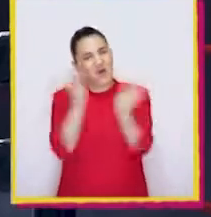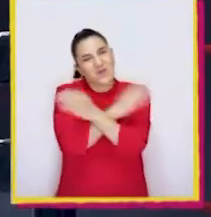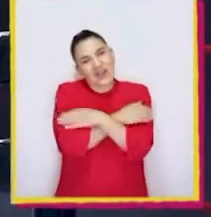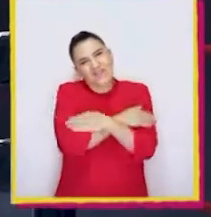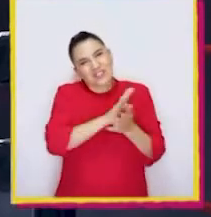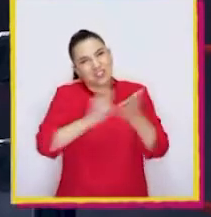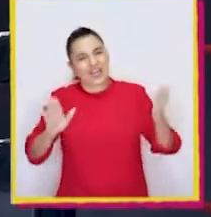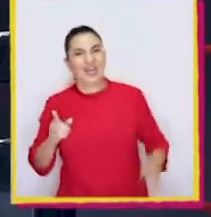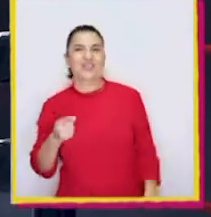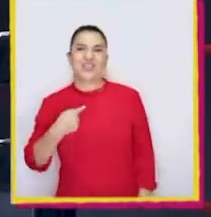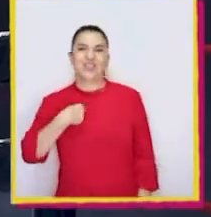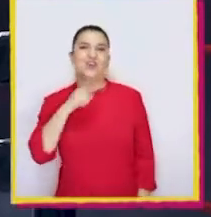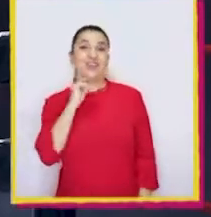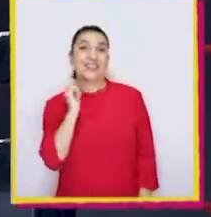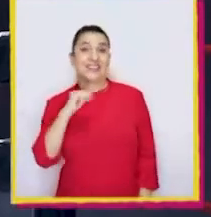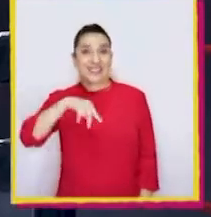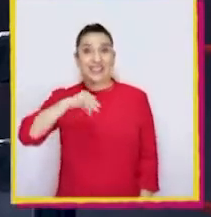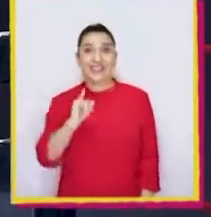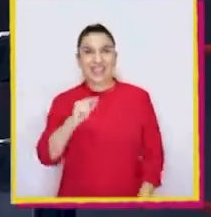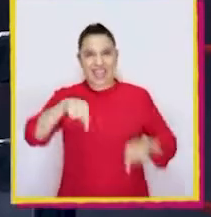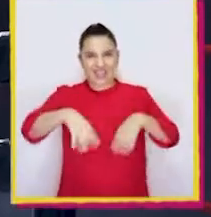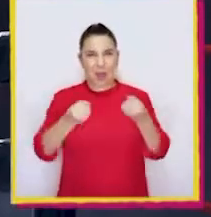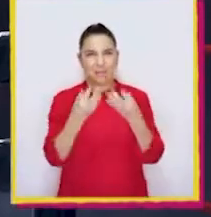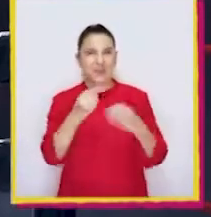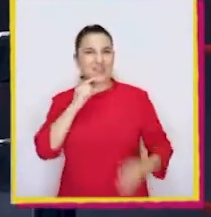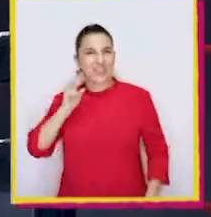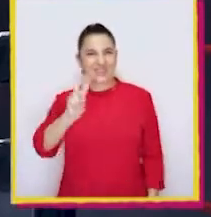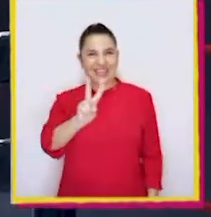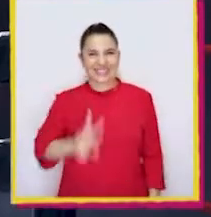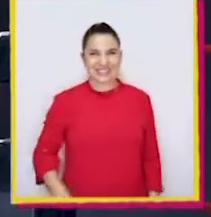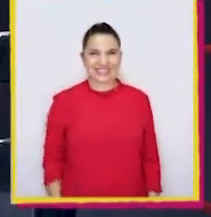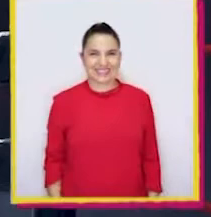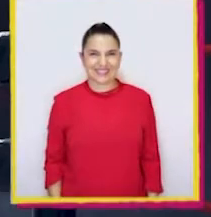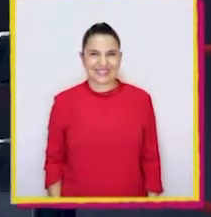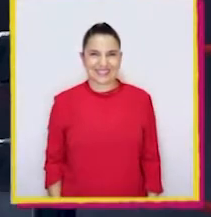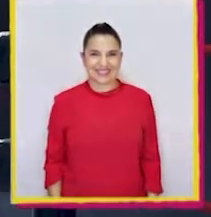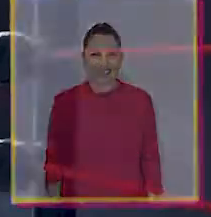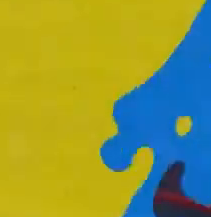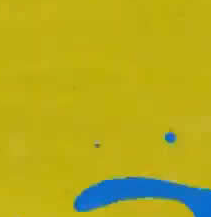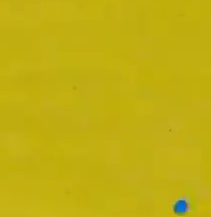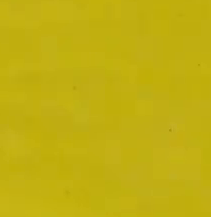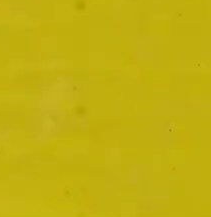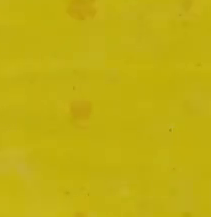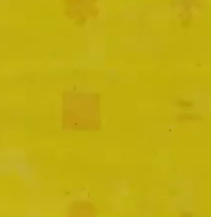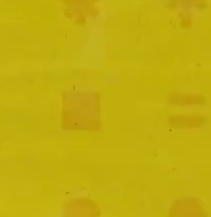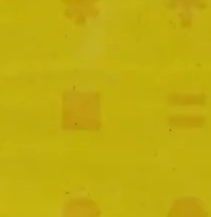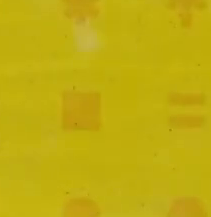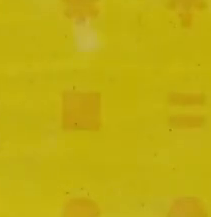semana. ¡Un abrazo grande! Soy Trini y esto es Aprendo TV.